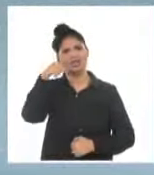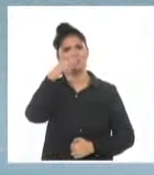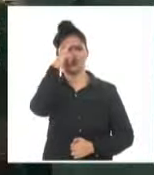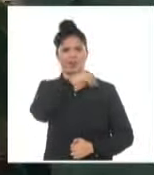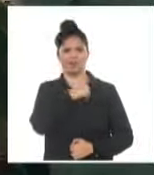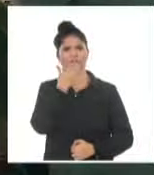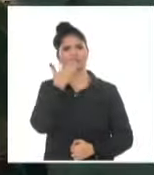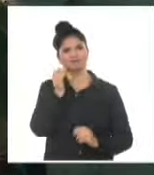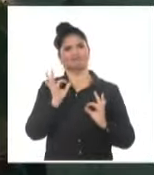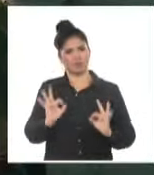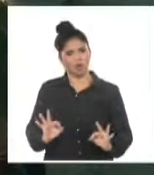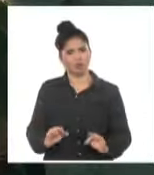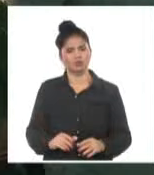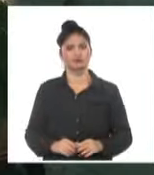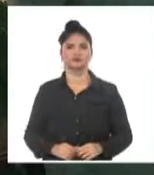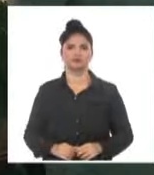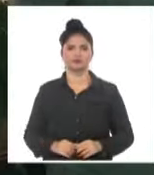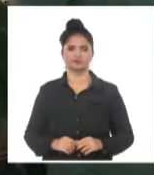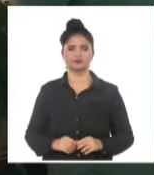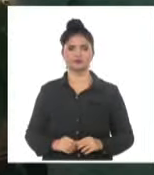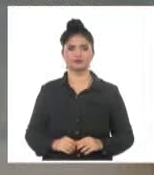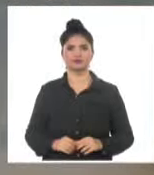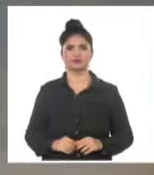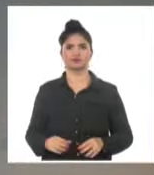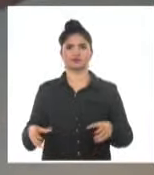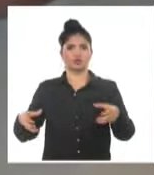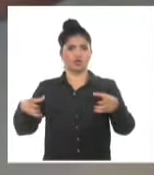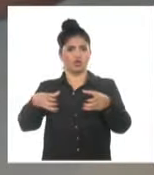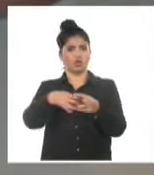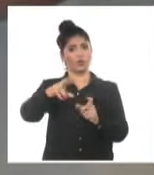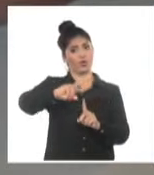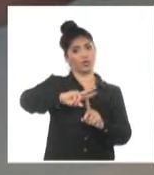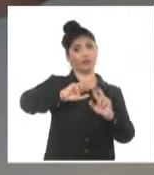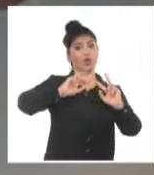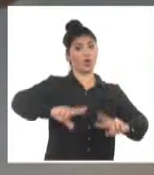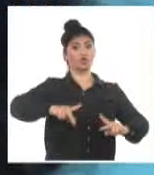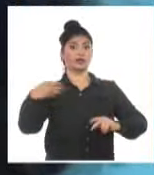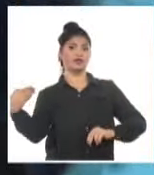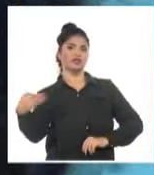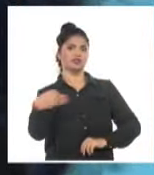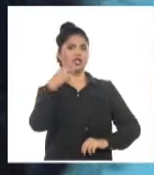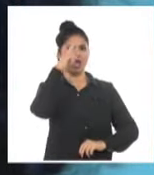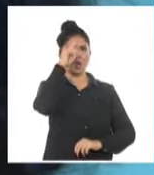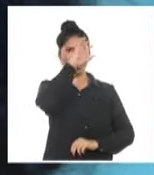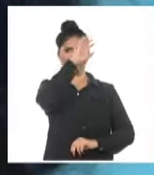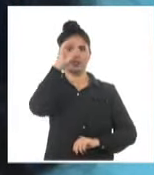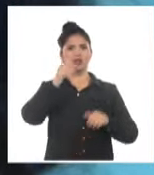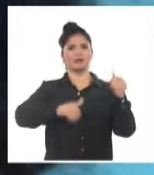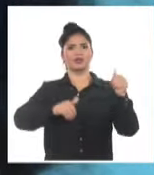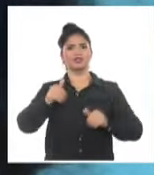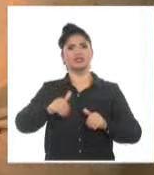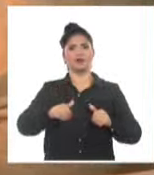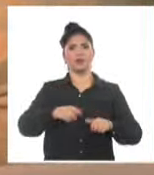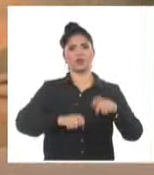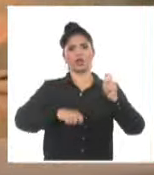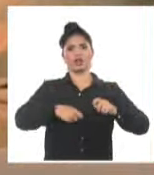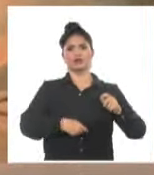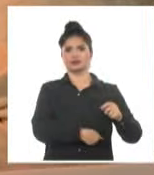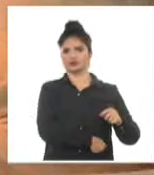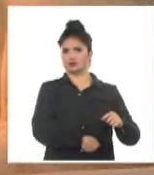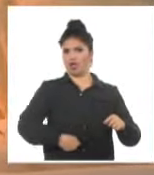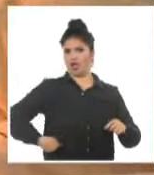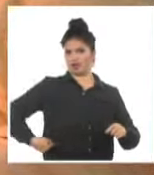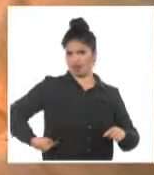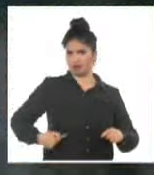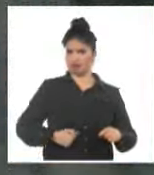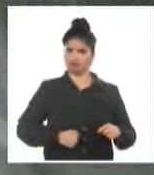Días después de esa entrevista, nuestro equipo volvió al hospital y participó de una cesárea que revalidaría la confianza de Joannia en el